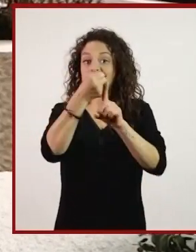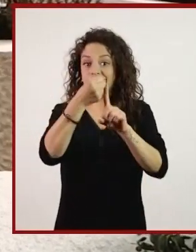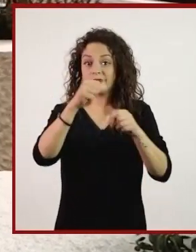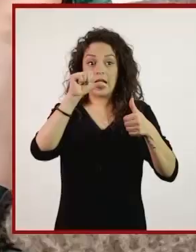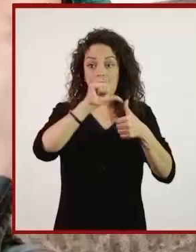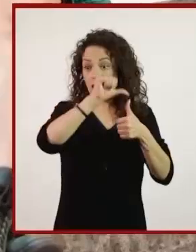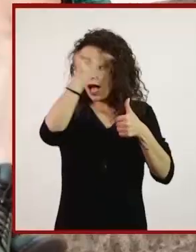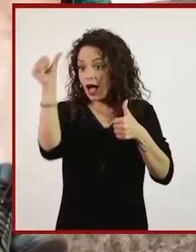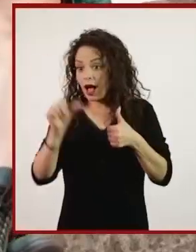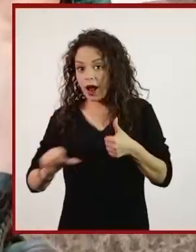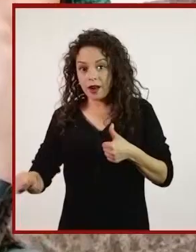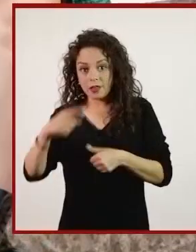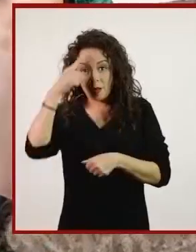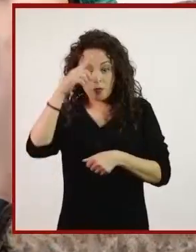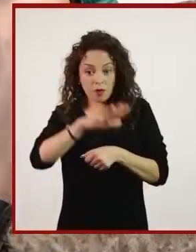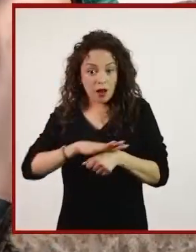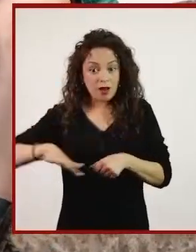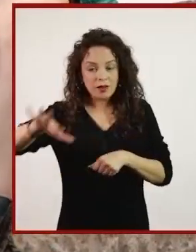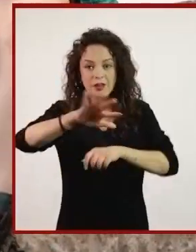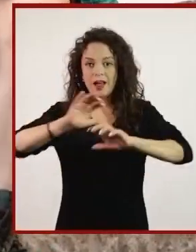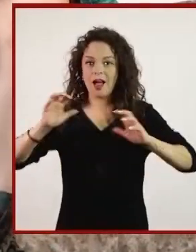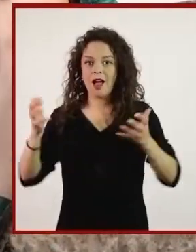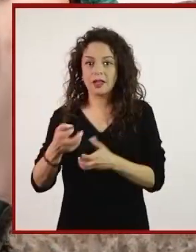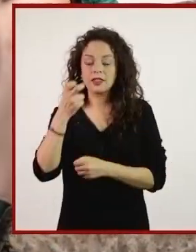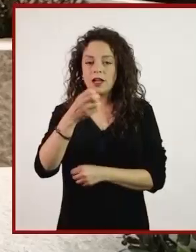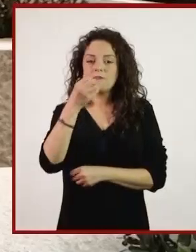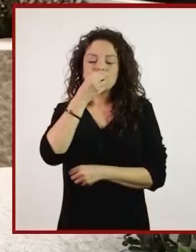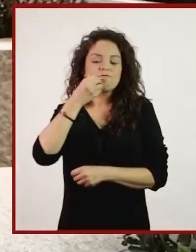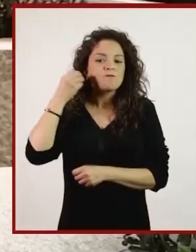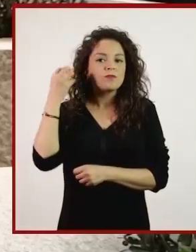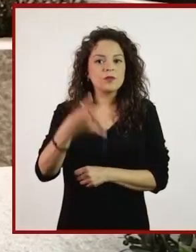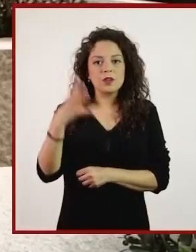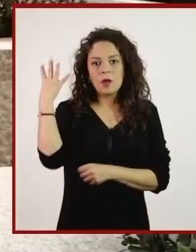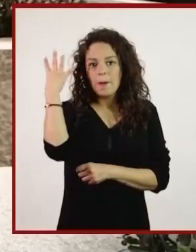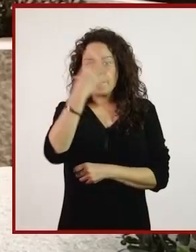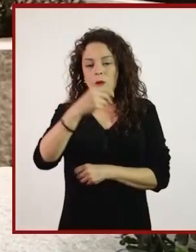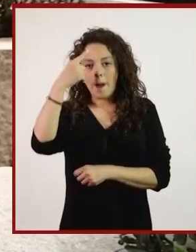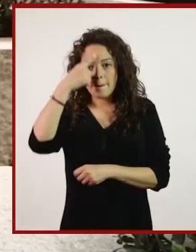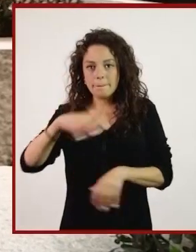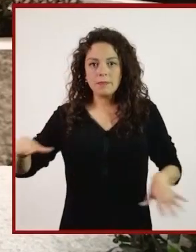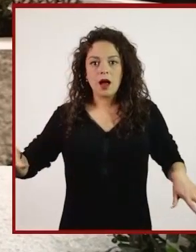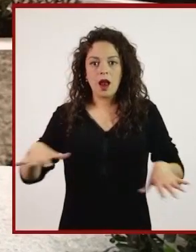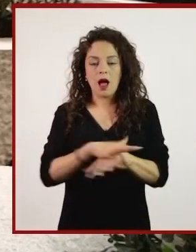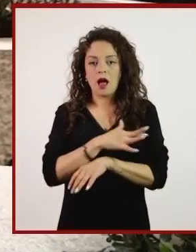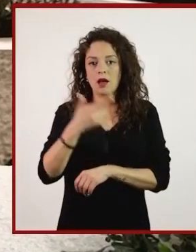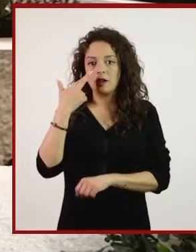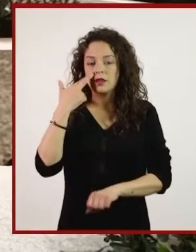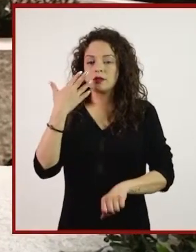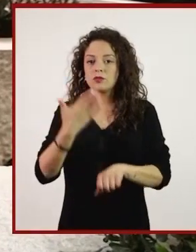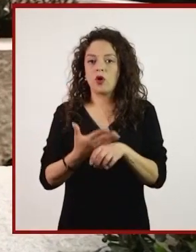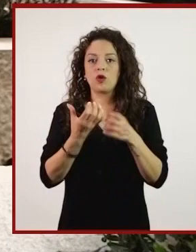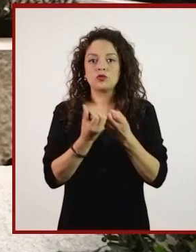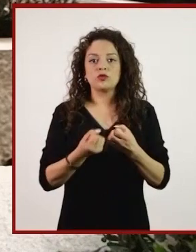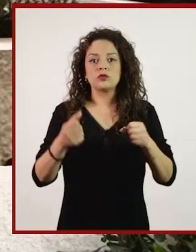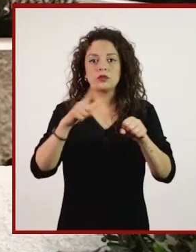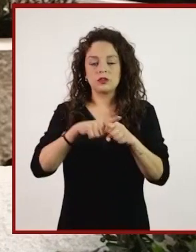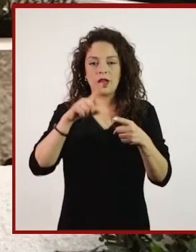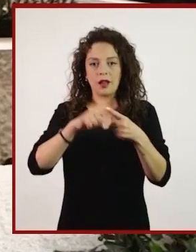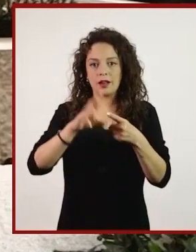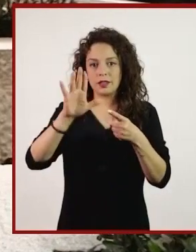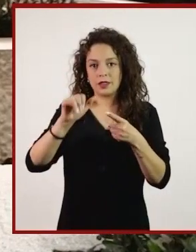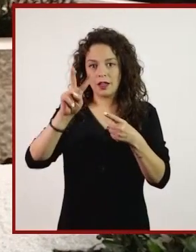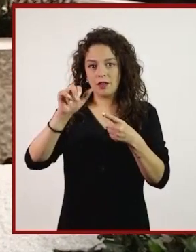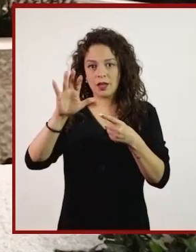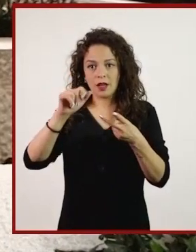en una comunidad. El arte hecho por y para la comunidad. Una maravillosa alternativa para participar y promover cambios con